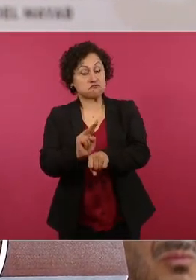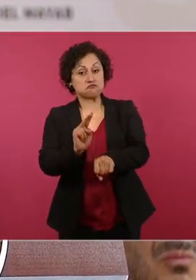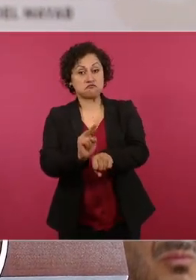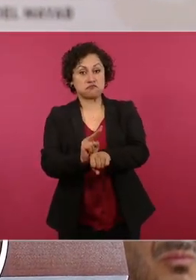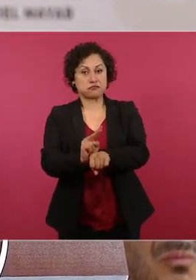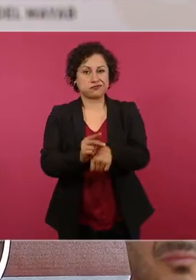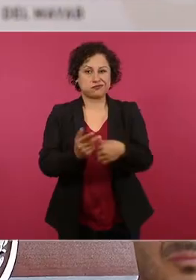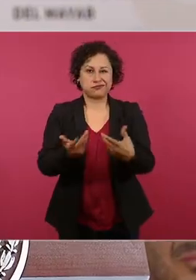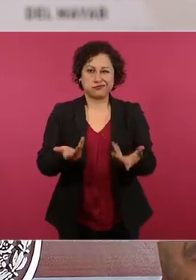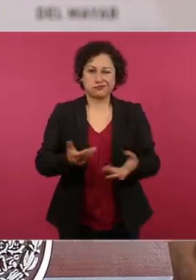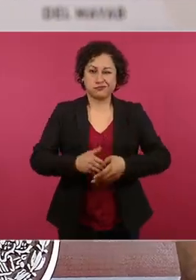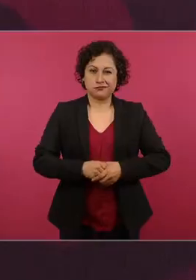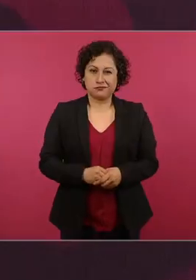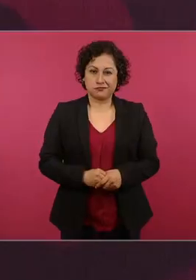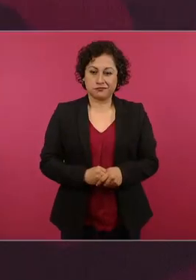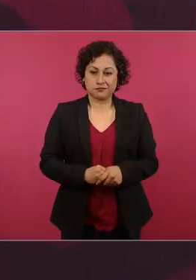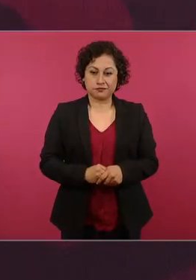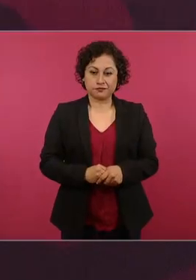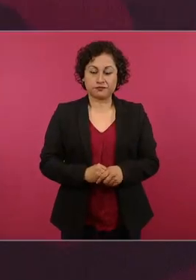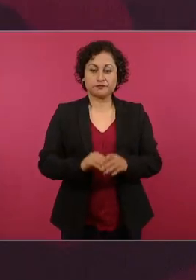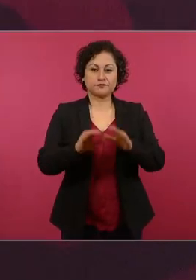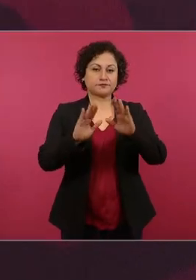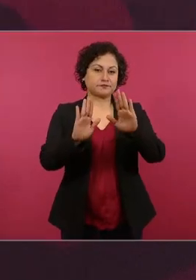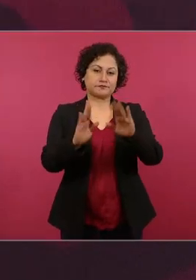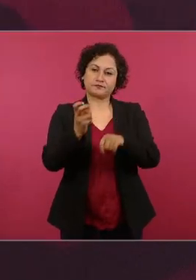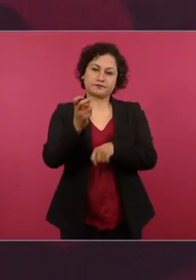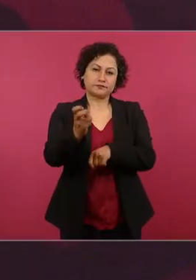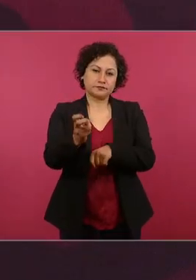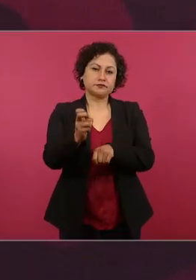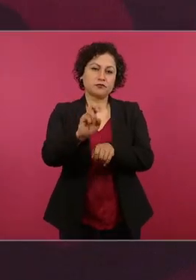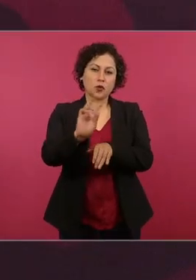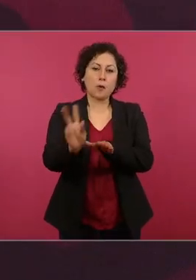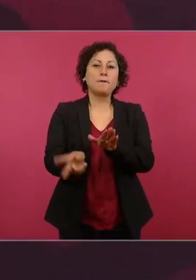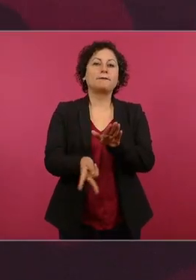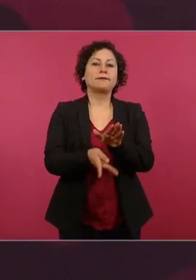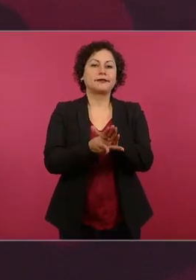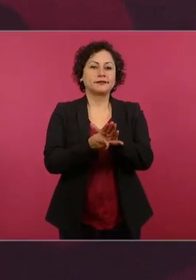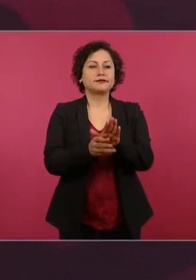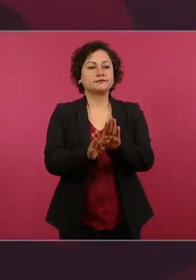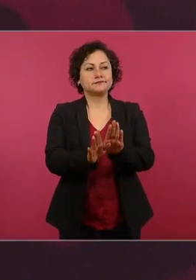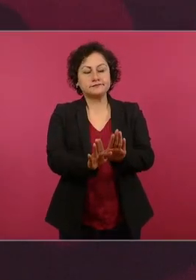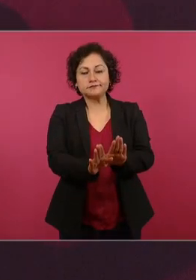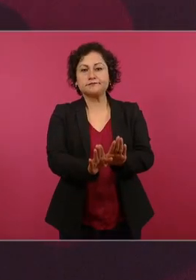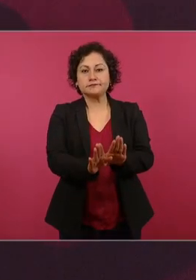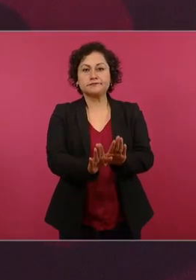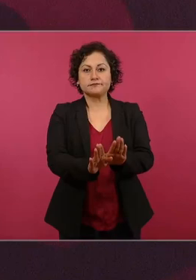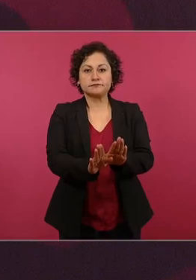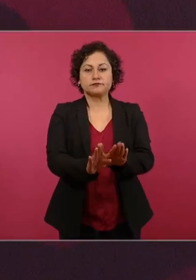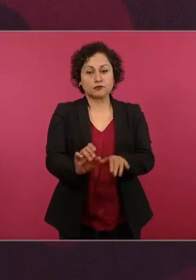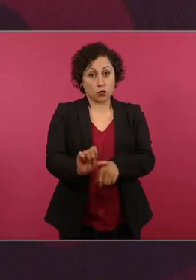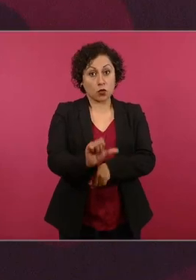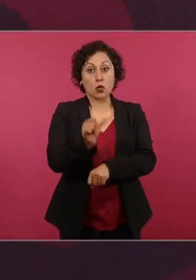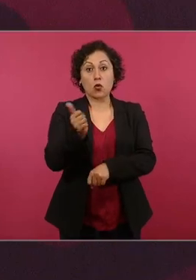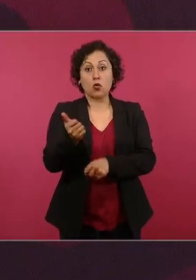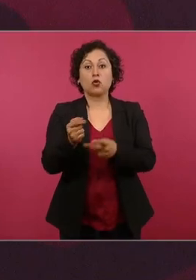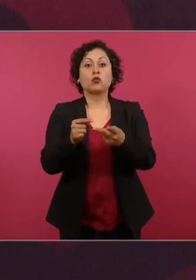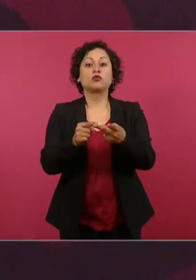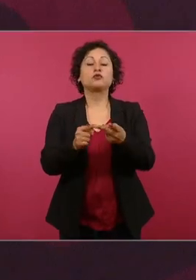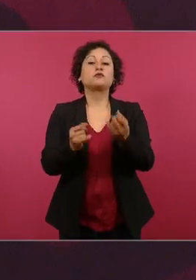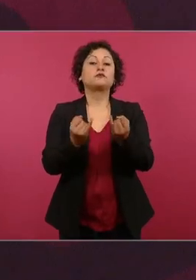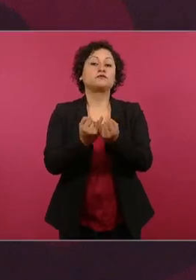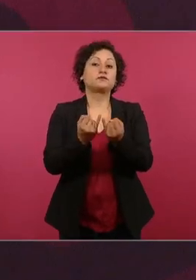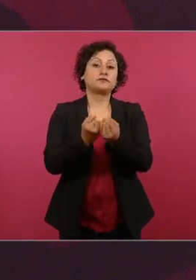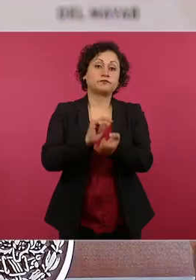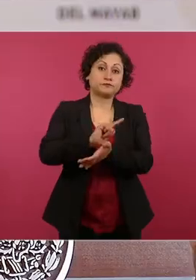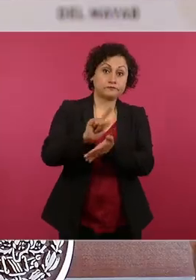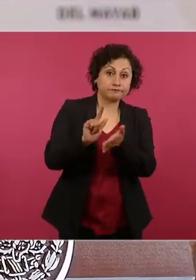Pero eso va a quedar pendiente. ¿Cómo va a quedar pendiente también la reforma al